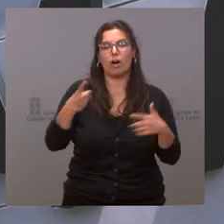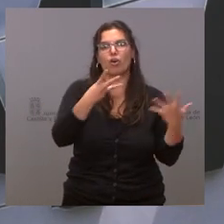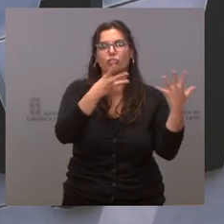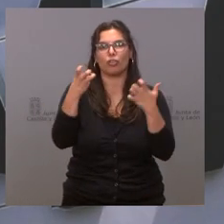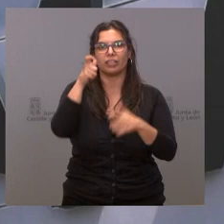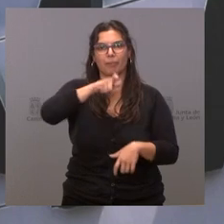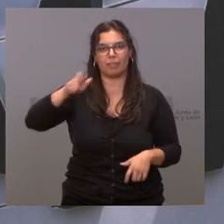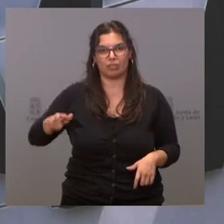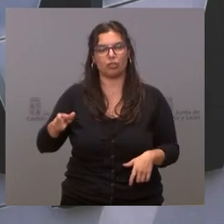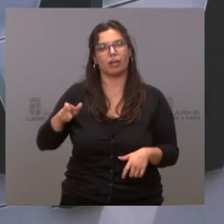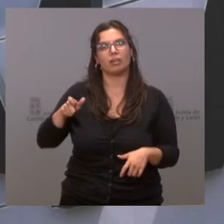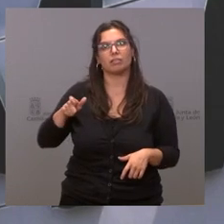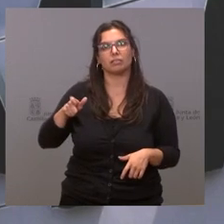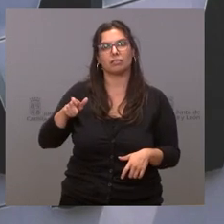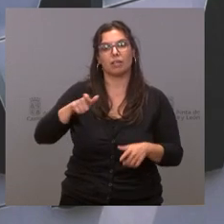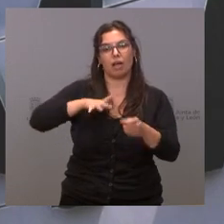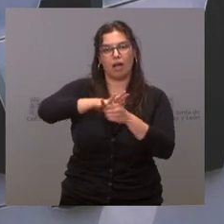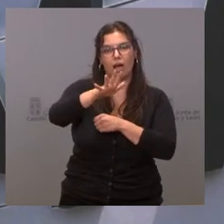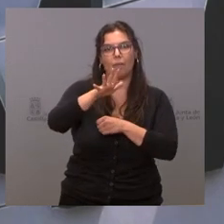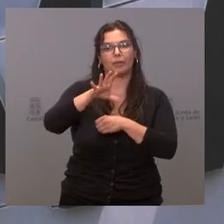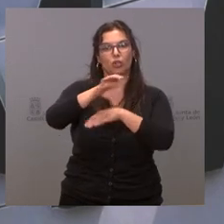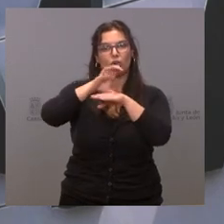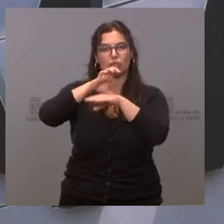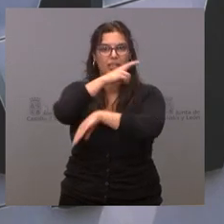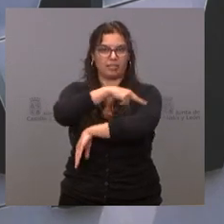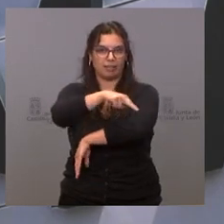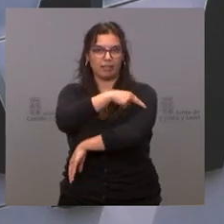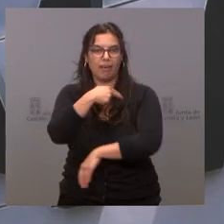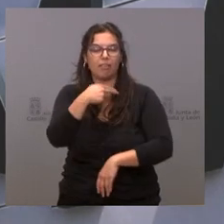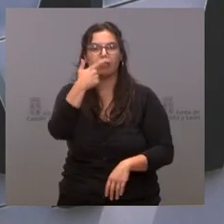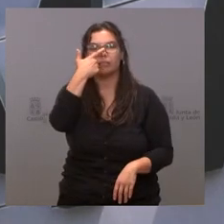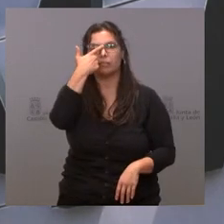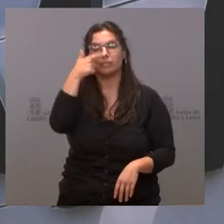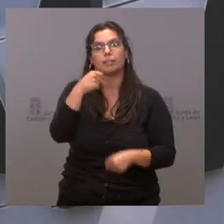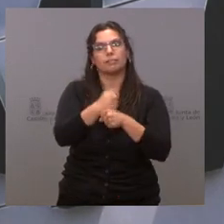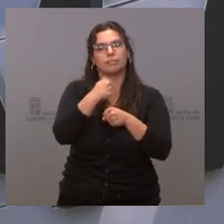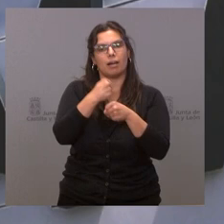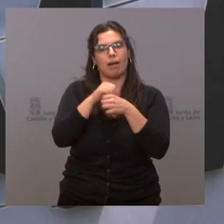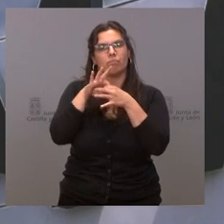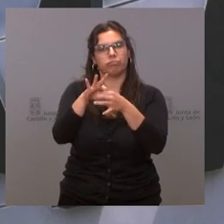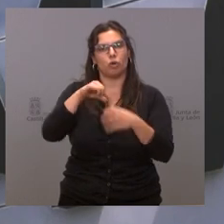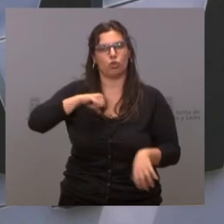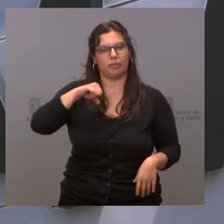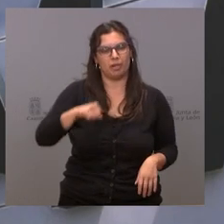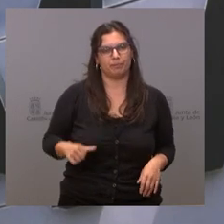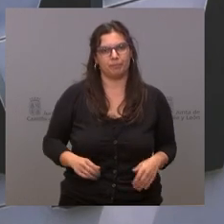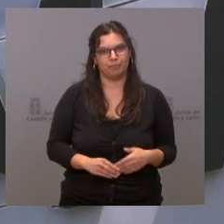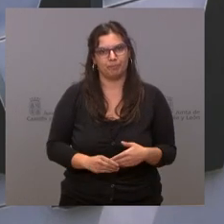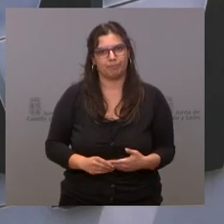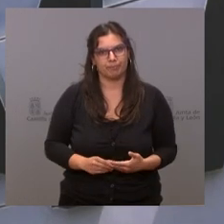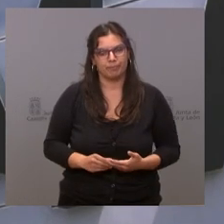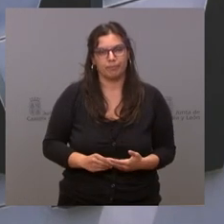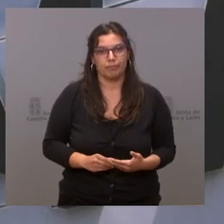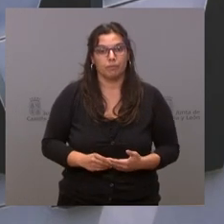las personas que en el ámbito de la consejería del sacyl de la consejería de sanidad trabajan en el hospital tanto se ha